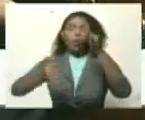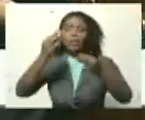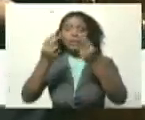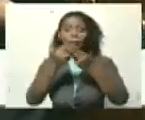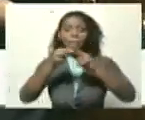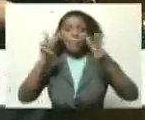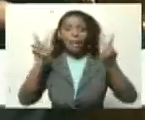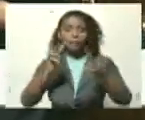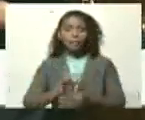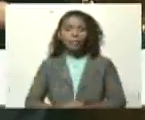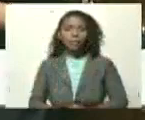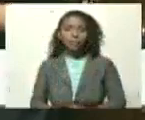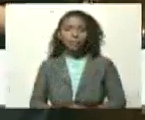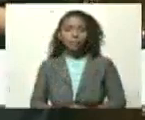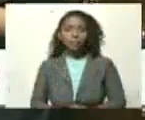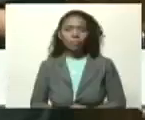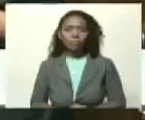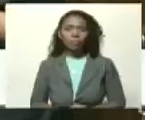paz,